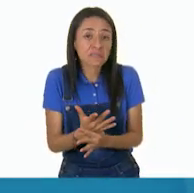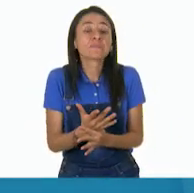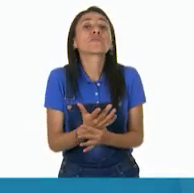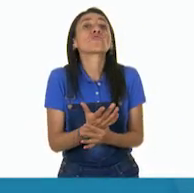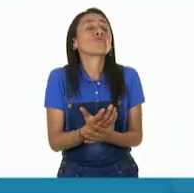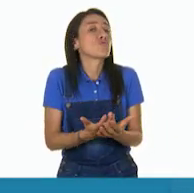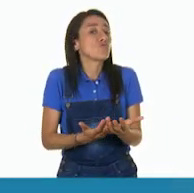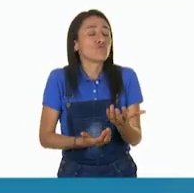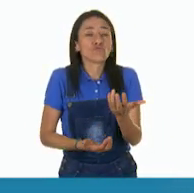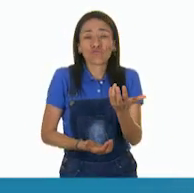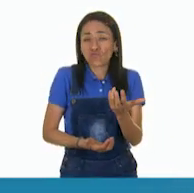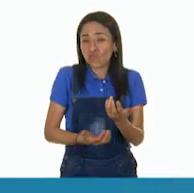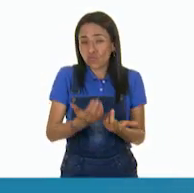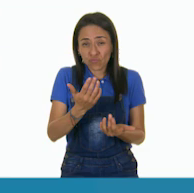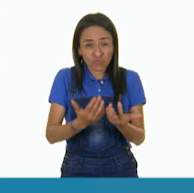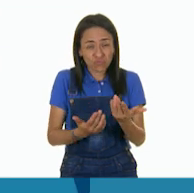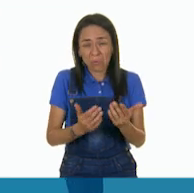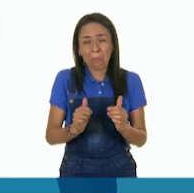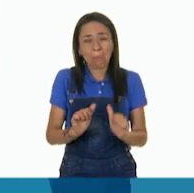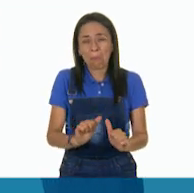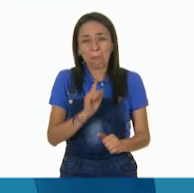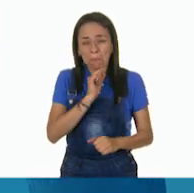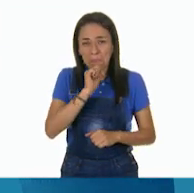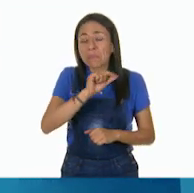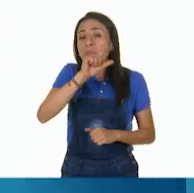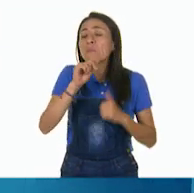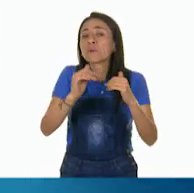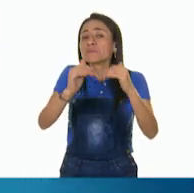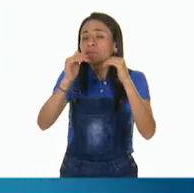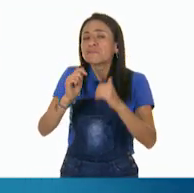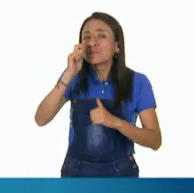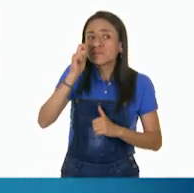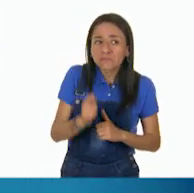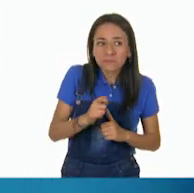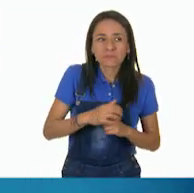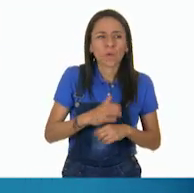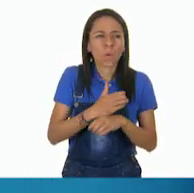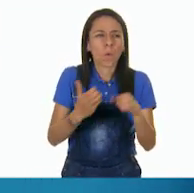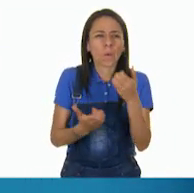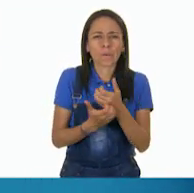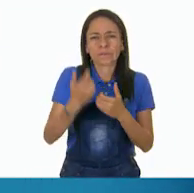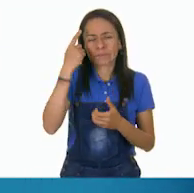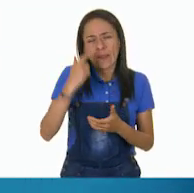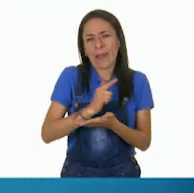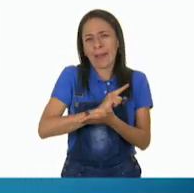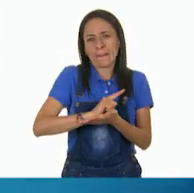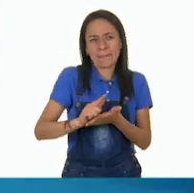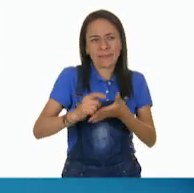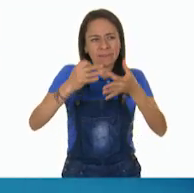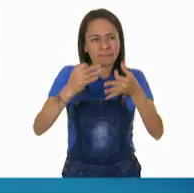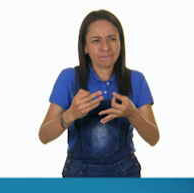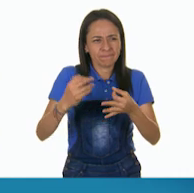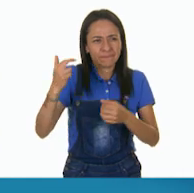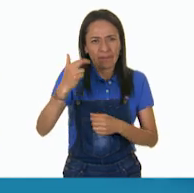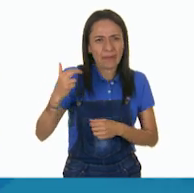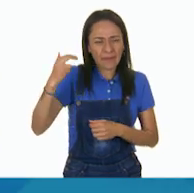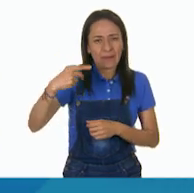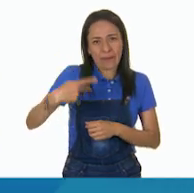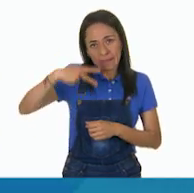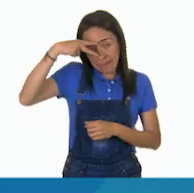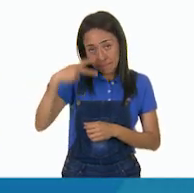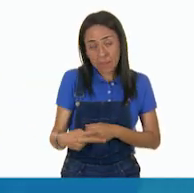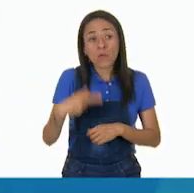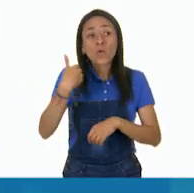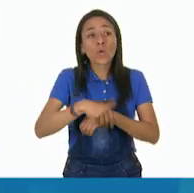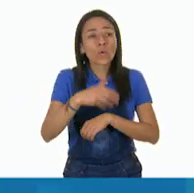tiene el contacto donde que dice productos de limpieza el rey méxico viene nuestro teléfono que también dice 0 1